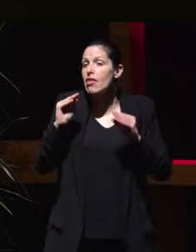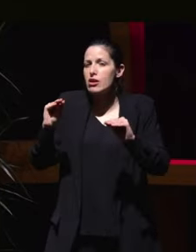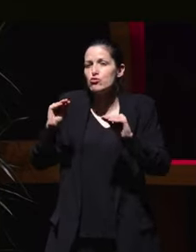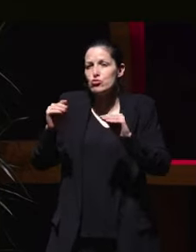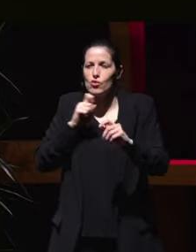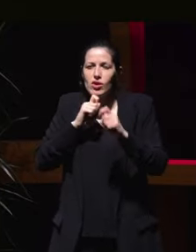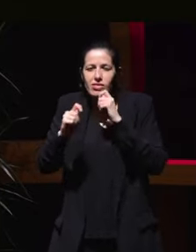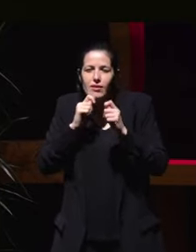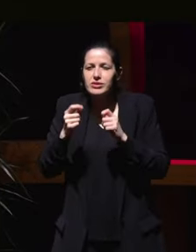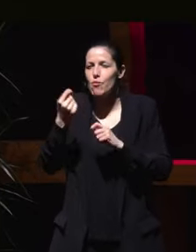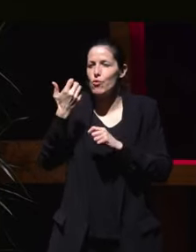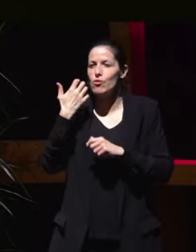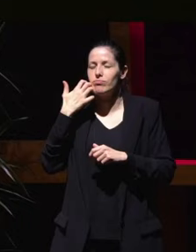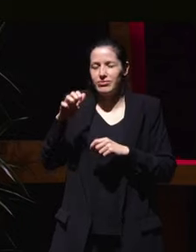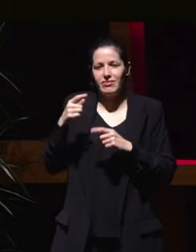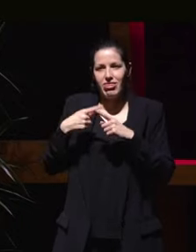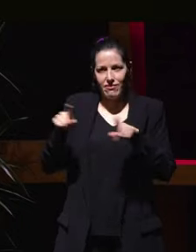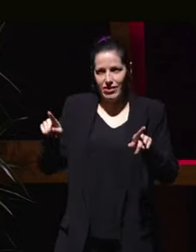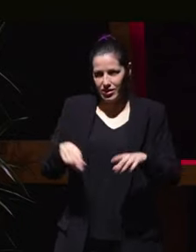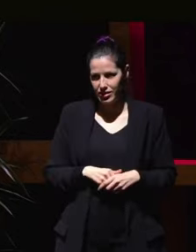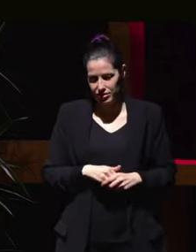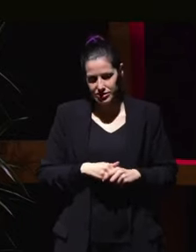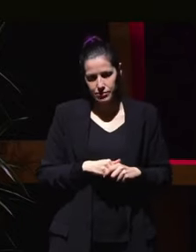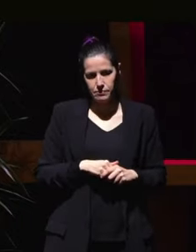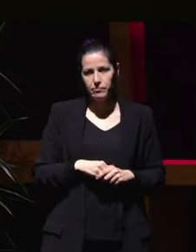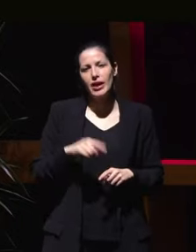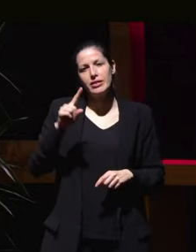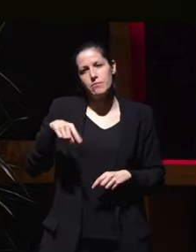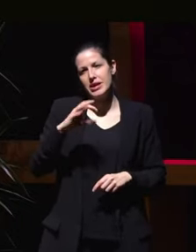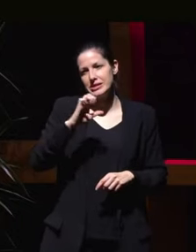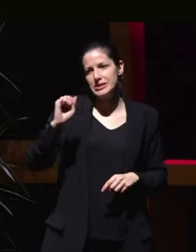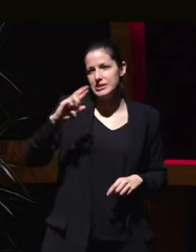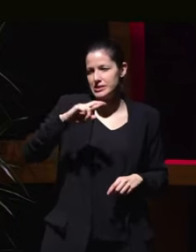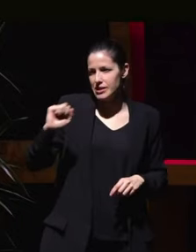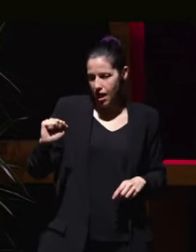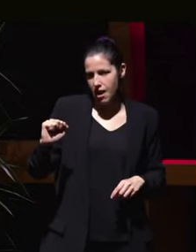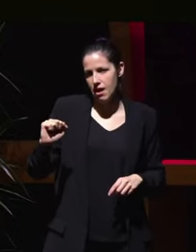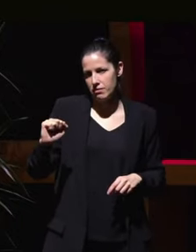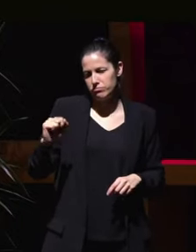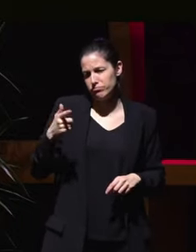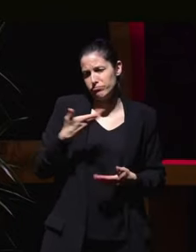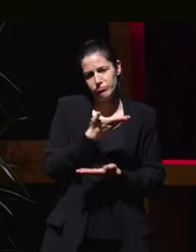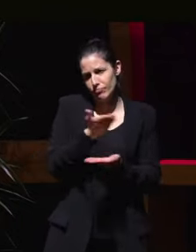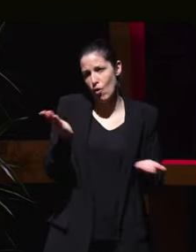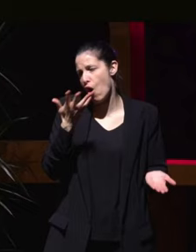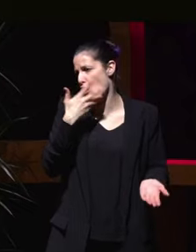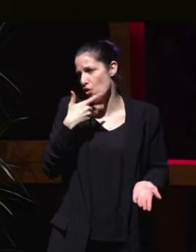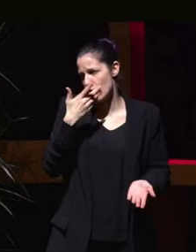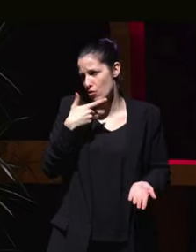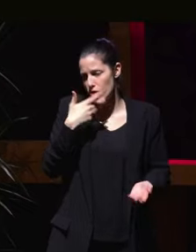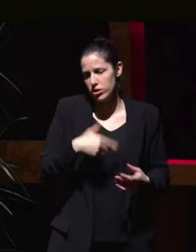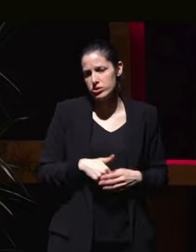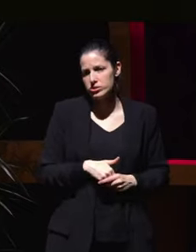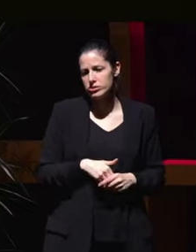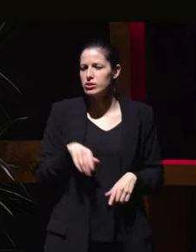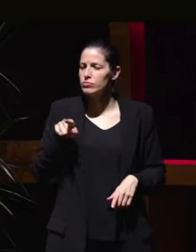fai diferentes nos palcos. Sara Carbonero, quen non a coñece. E aquí tamén vamos a